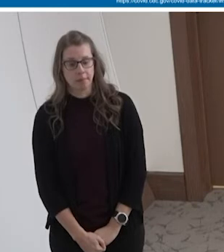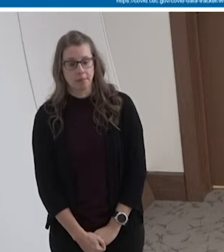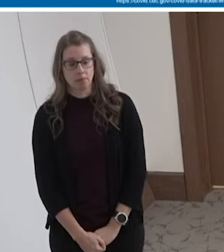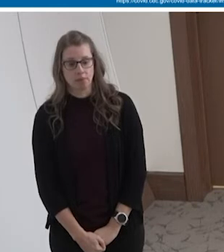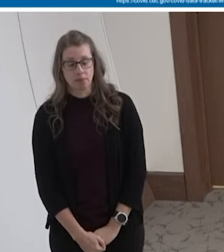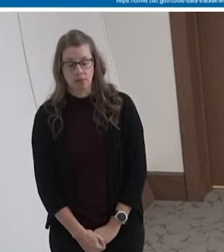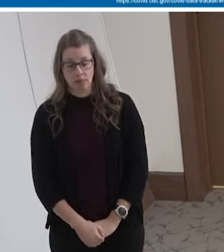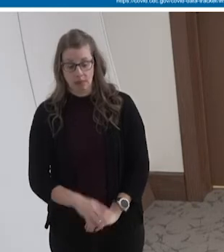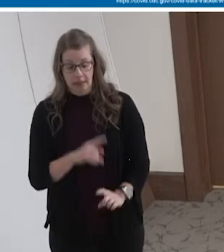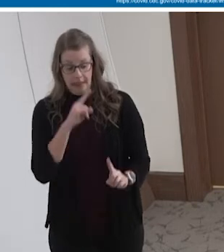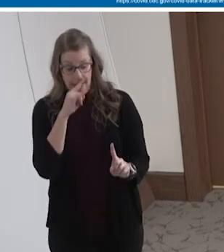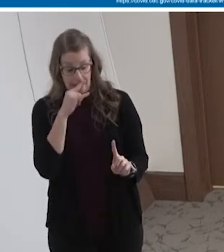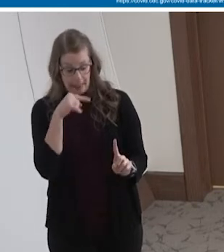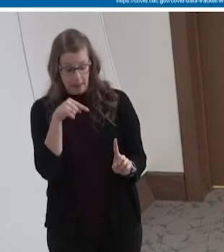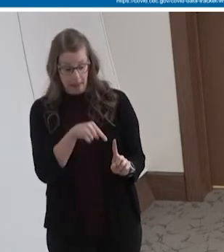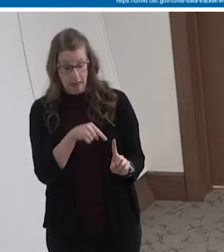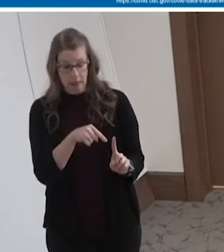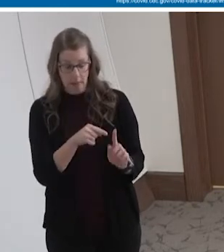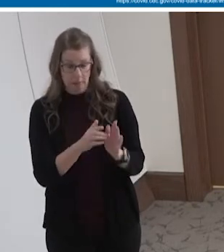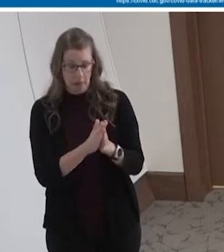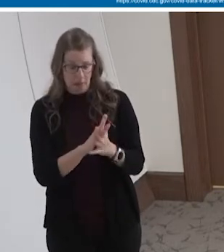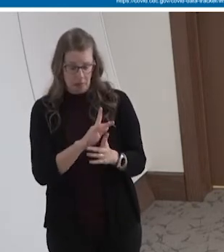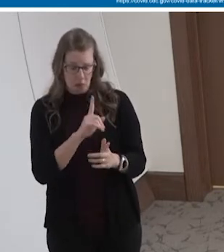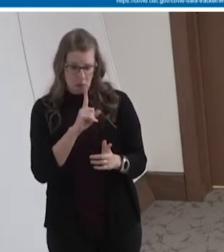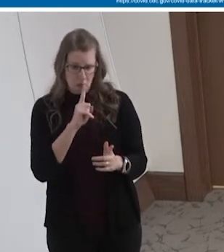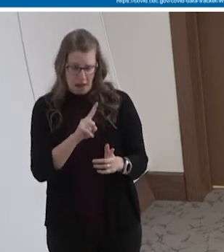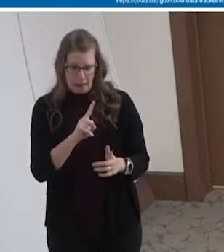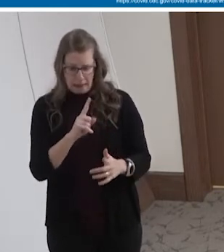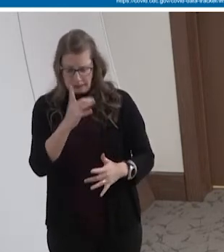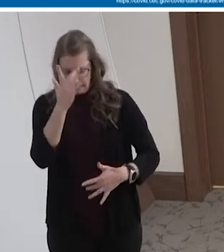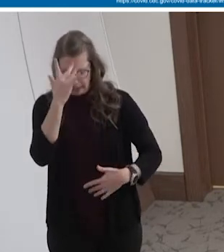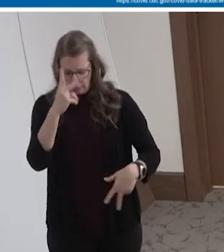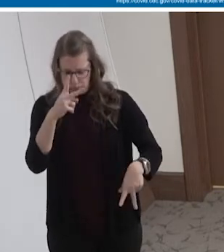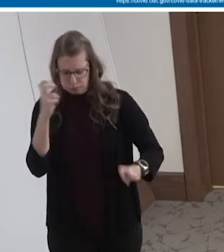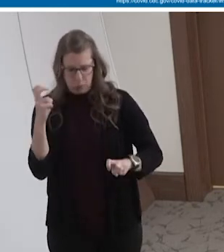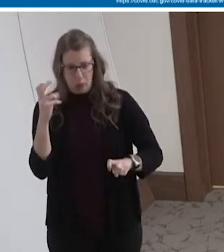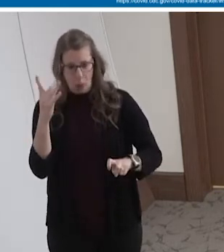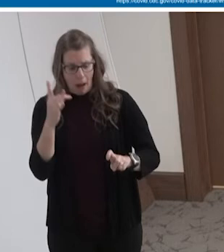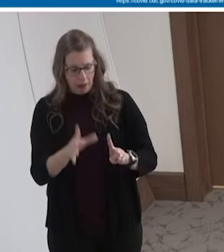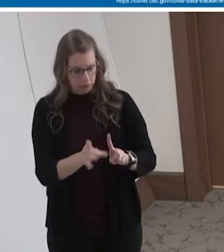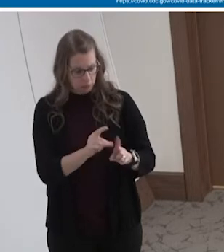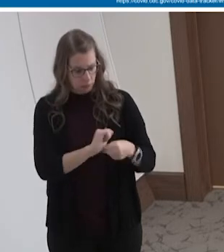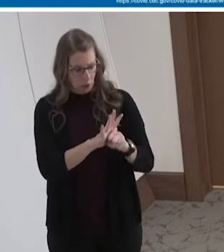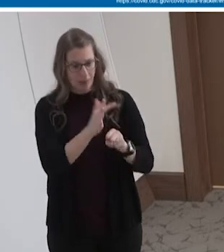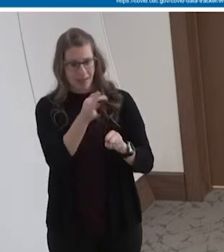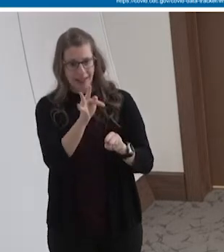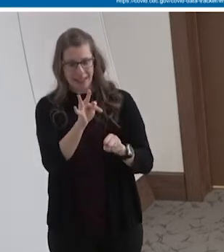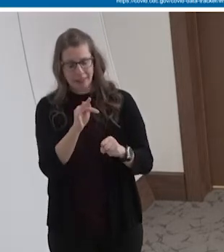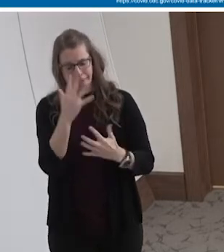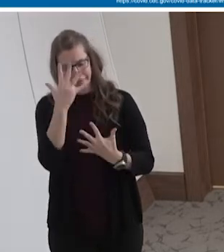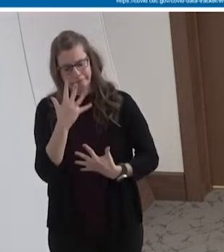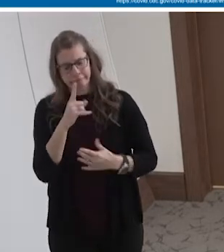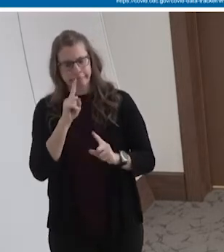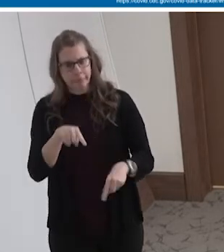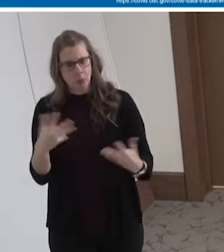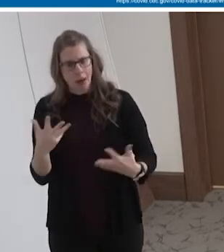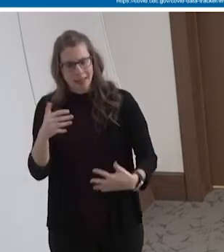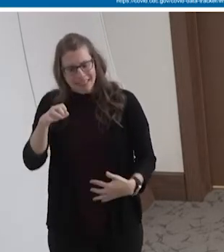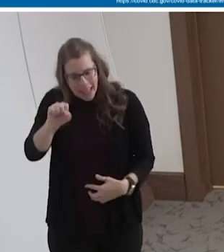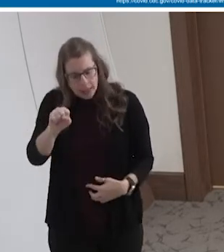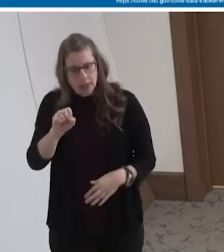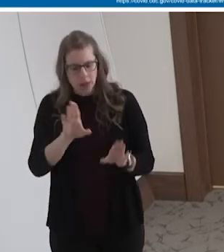And do kids get really, really sick from COVID-19? And unfortunately, the answer is yes. Children die